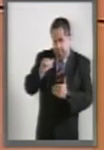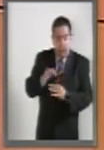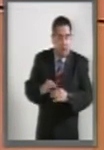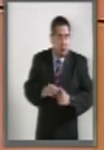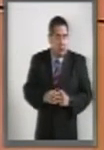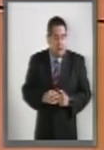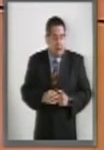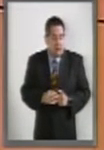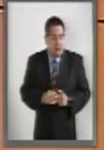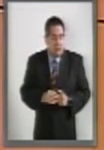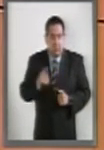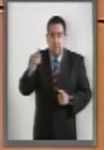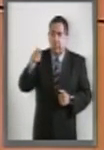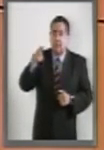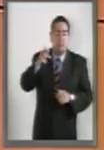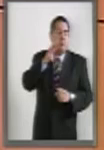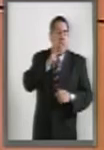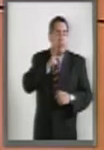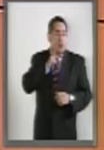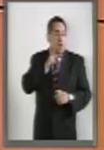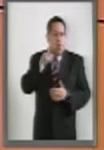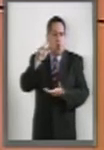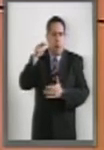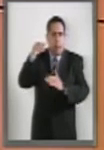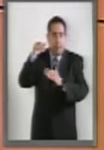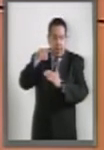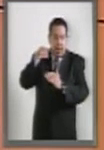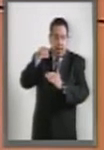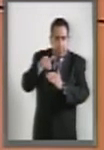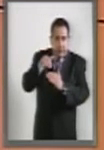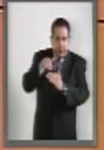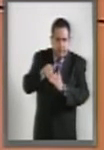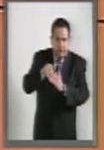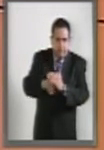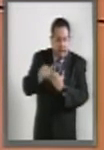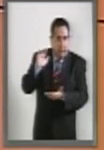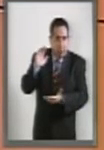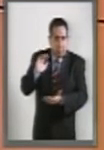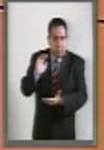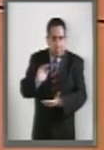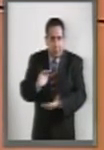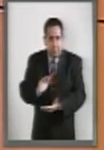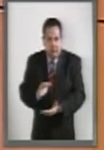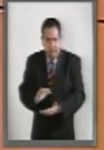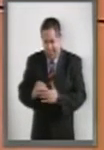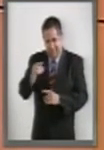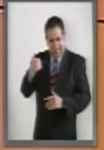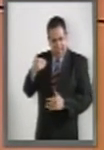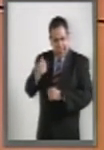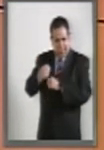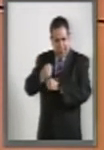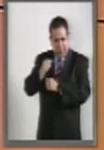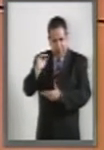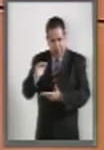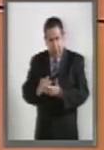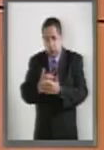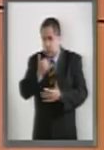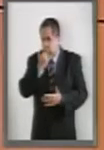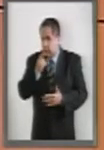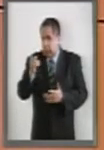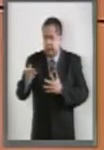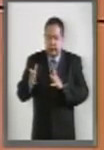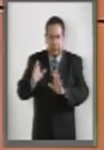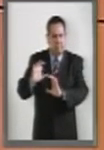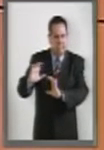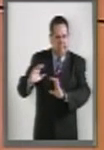La consistente caída de los precios del petróleo experimentada en los últimos años ha sido